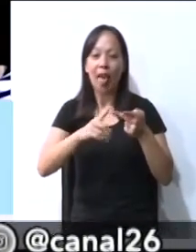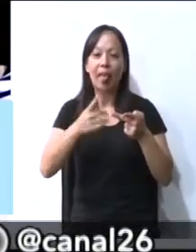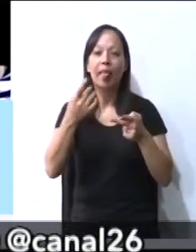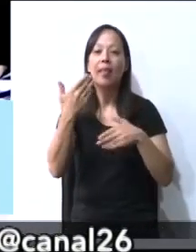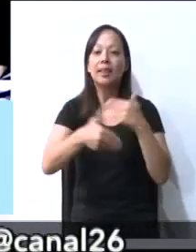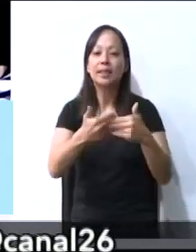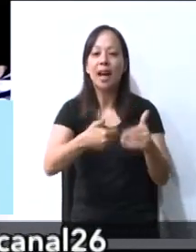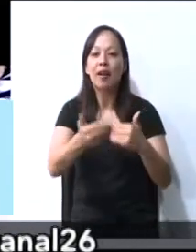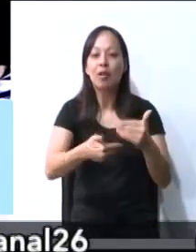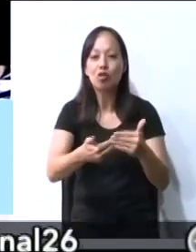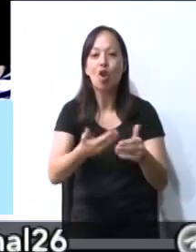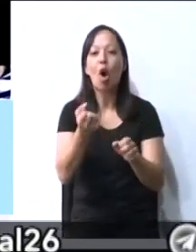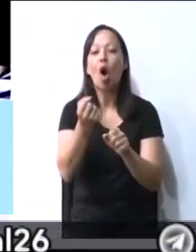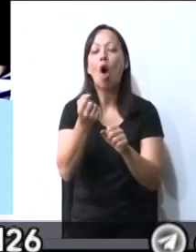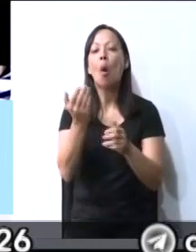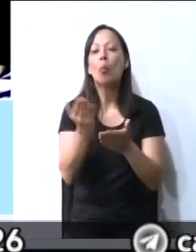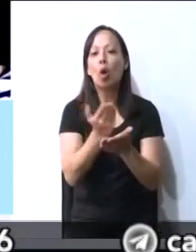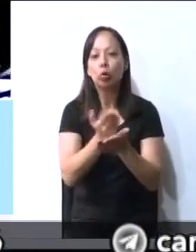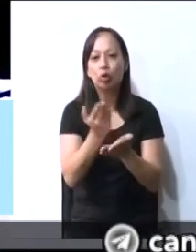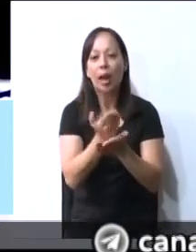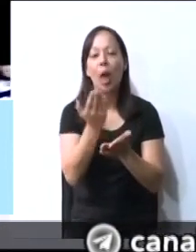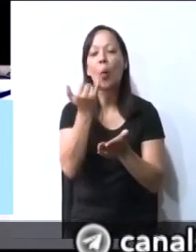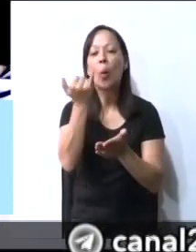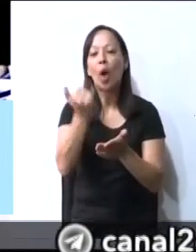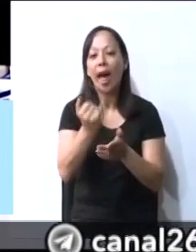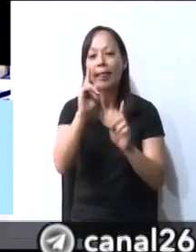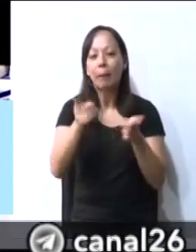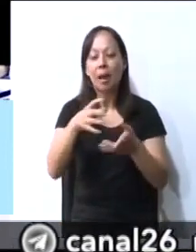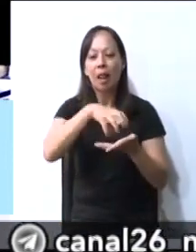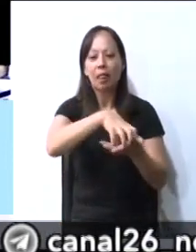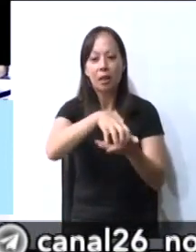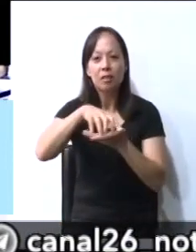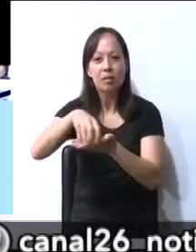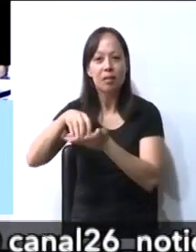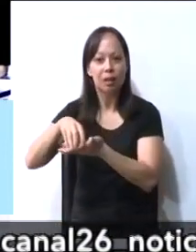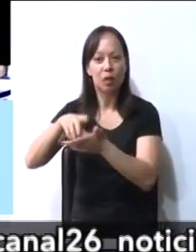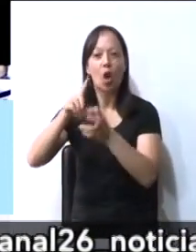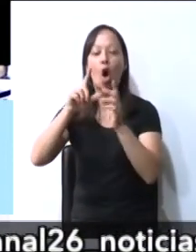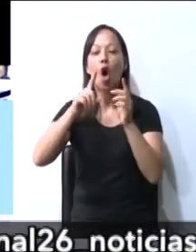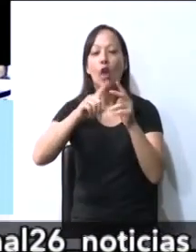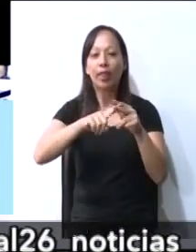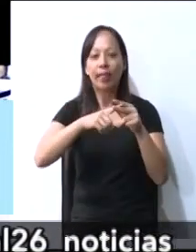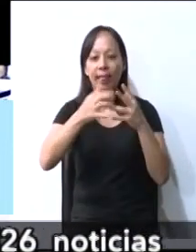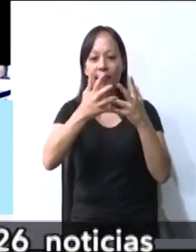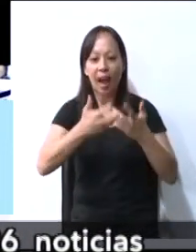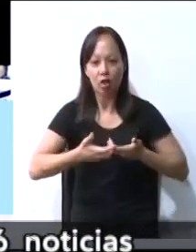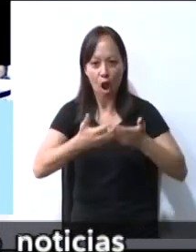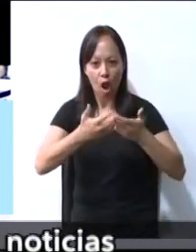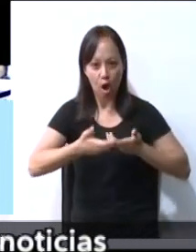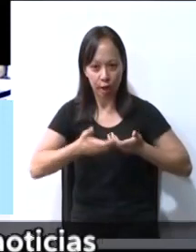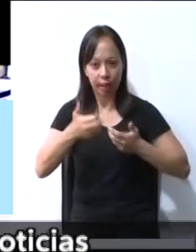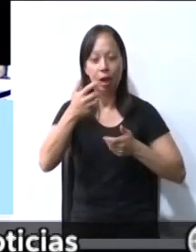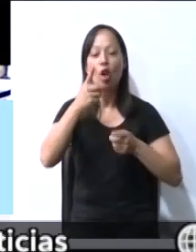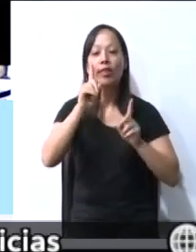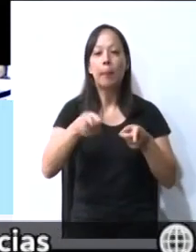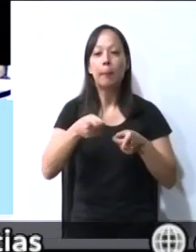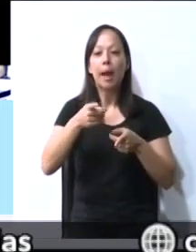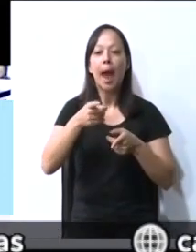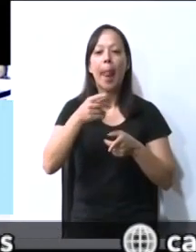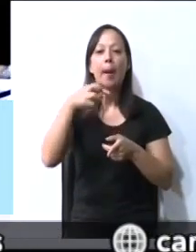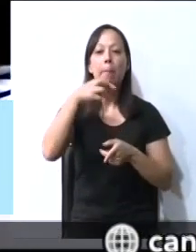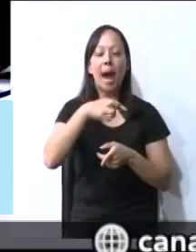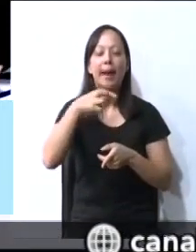política de distritos económicos. Empezó con la inauguración del Tecnológico en Parque Patricios y hoy cuenta también con el audiovisual,